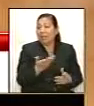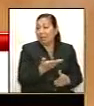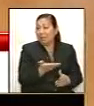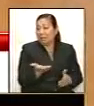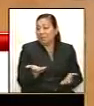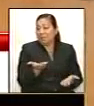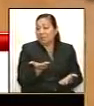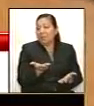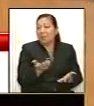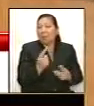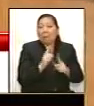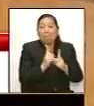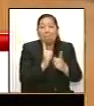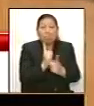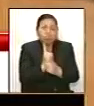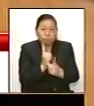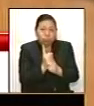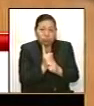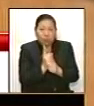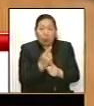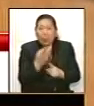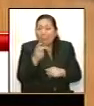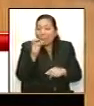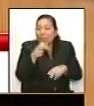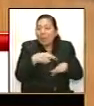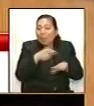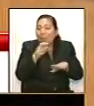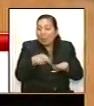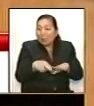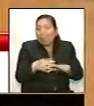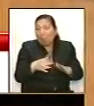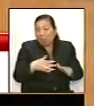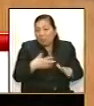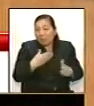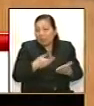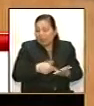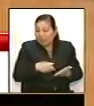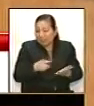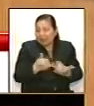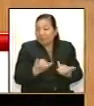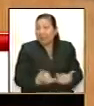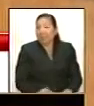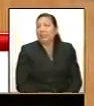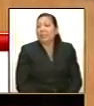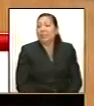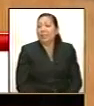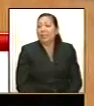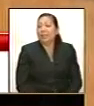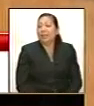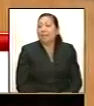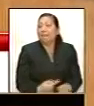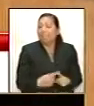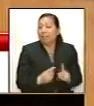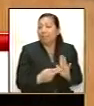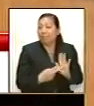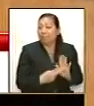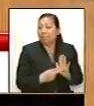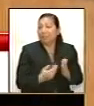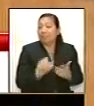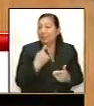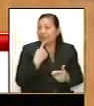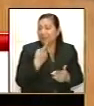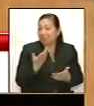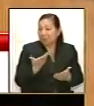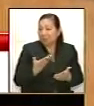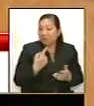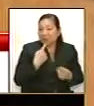habían consultado con un profesional de la divindad, le dijo que podían derivar este tipo de casos, pero ahora la representante de divindad